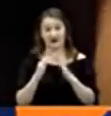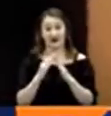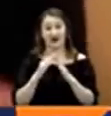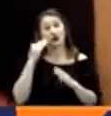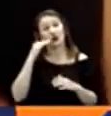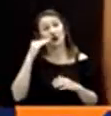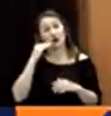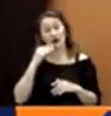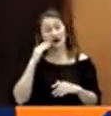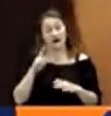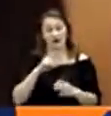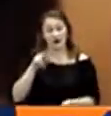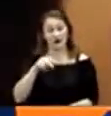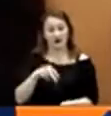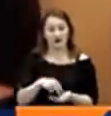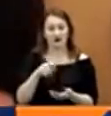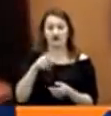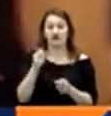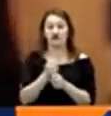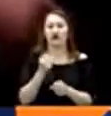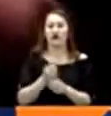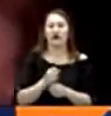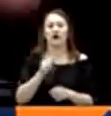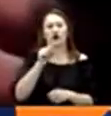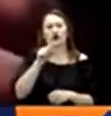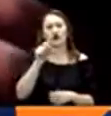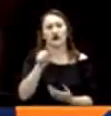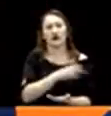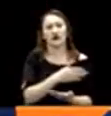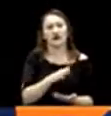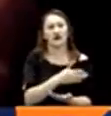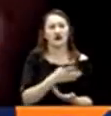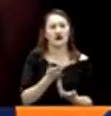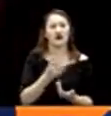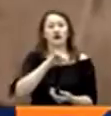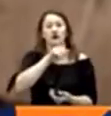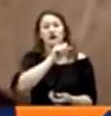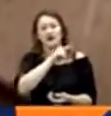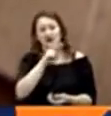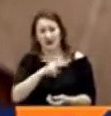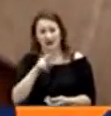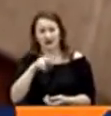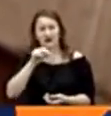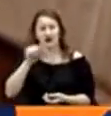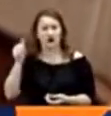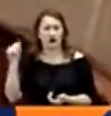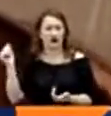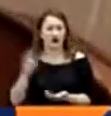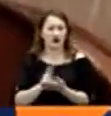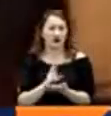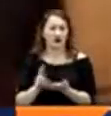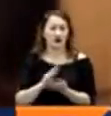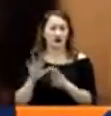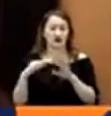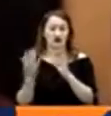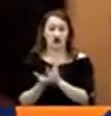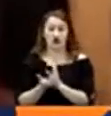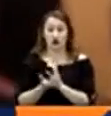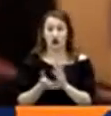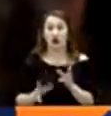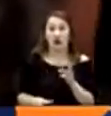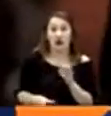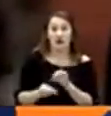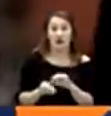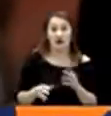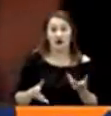protagonistas. Este trabajo trae 11 temas con una fusión de jazz, fado y otros ritmos del mundo, además de contar con la